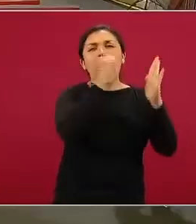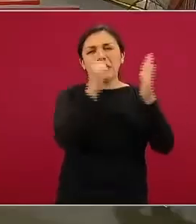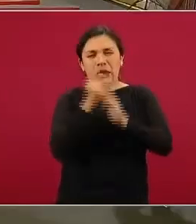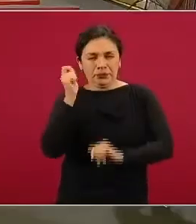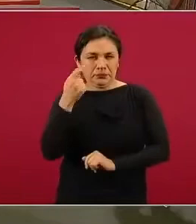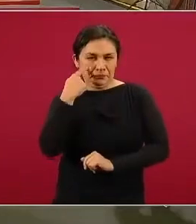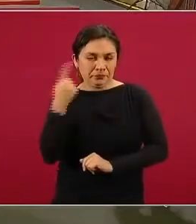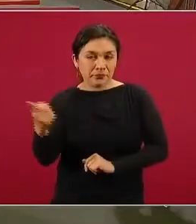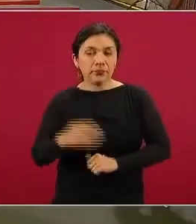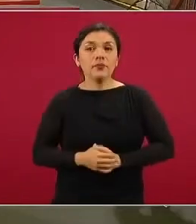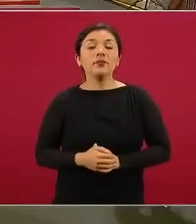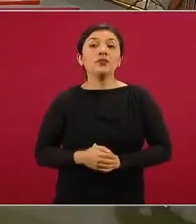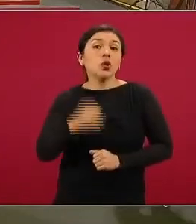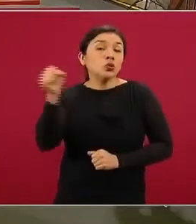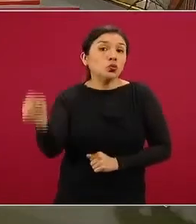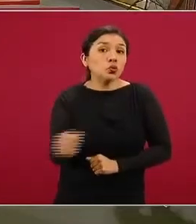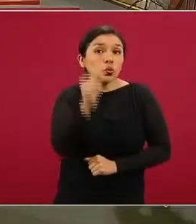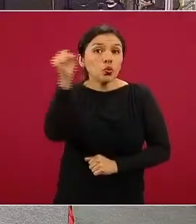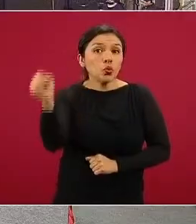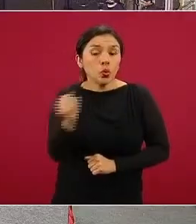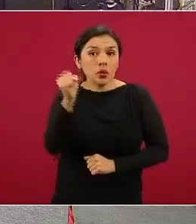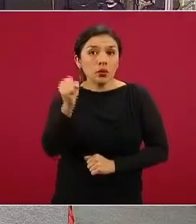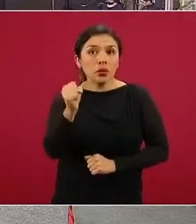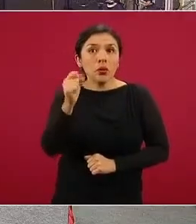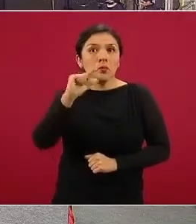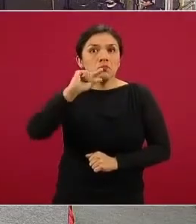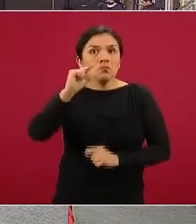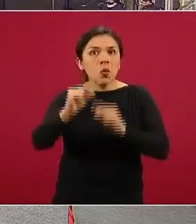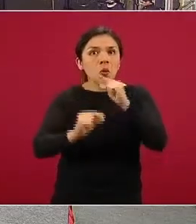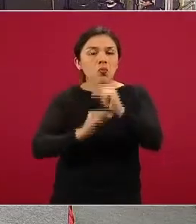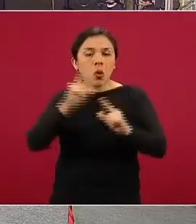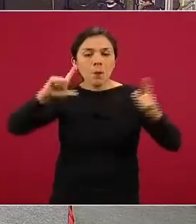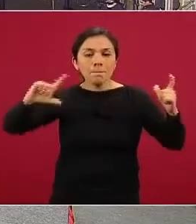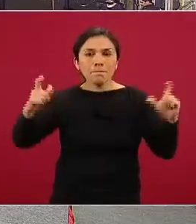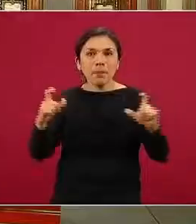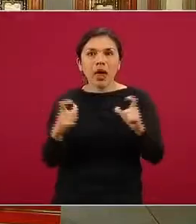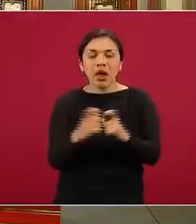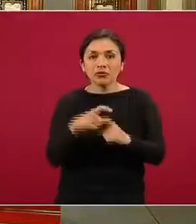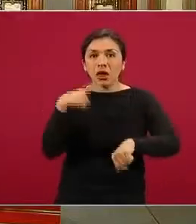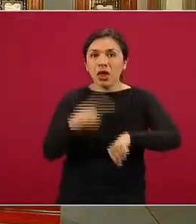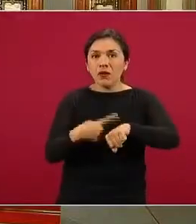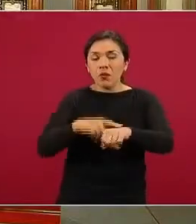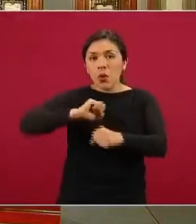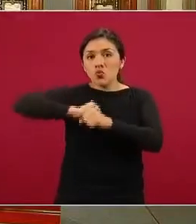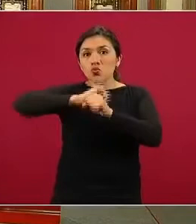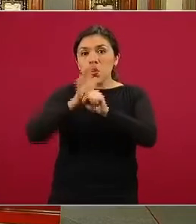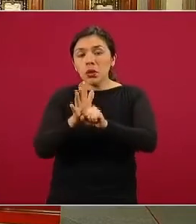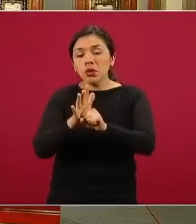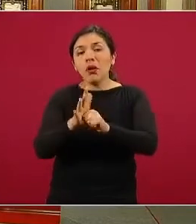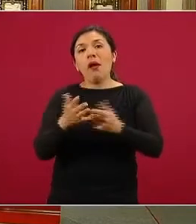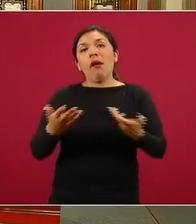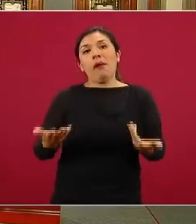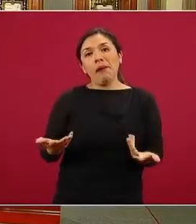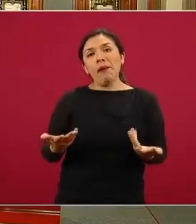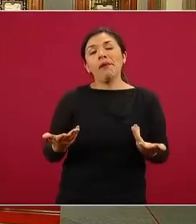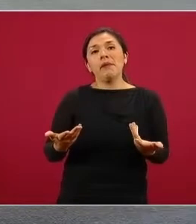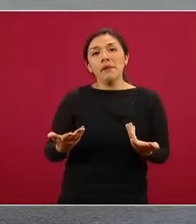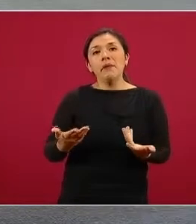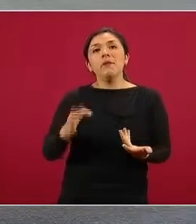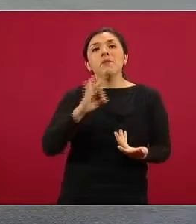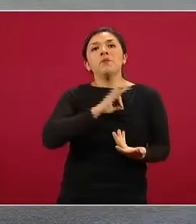Afortunadamente, la disminución de la actividad de COVID-19 nos dio